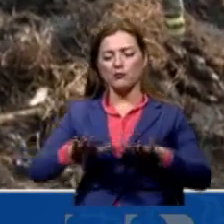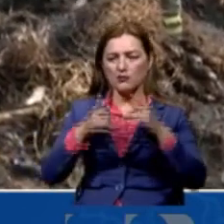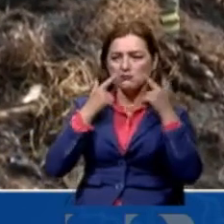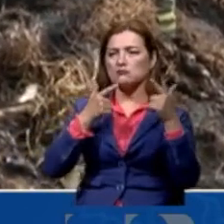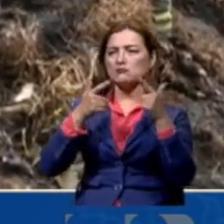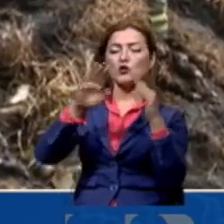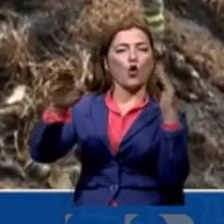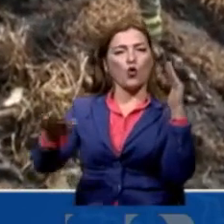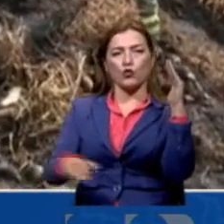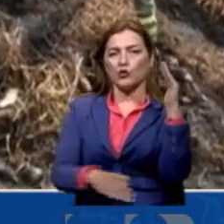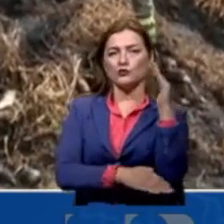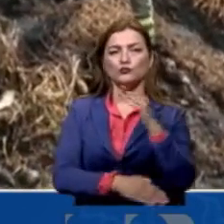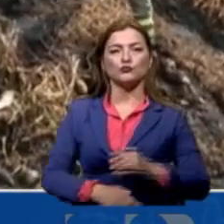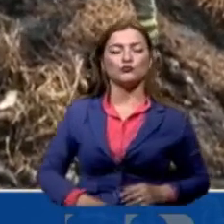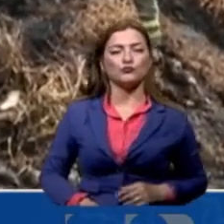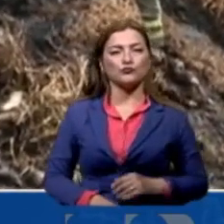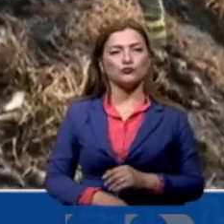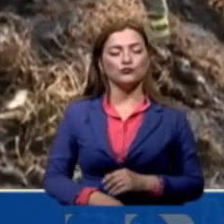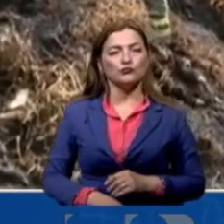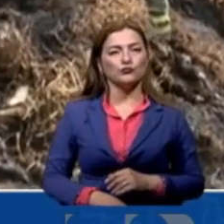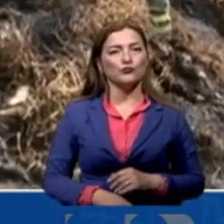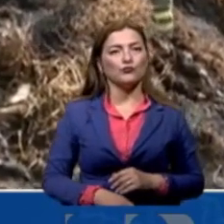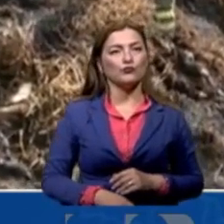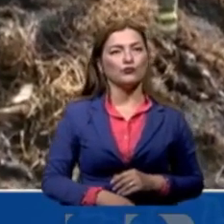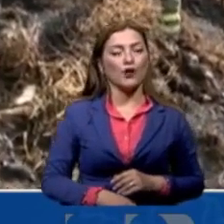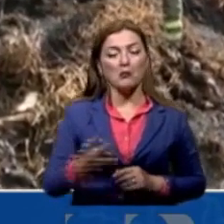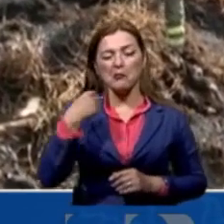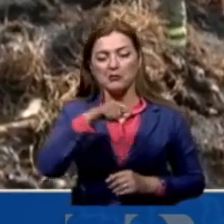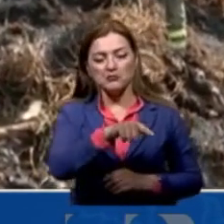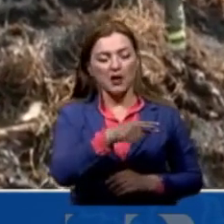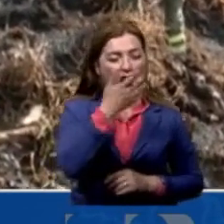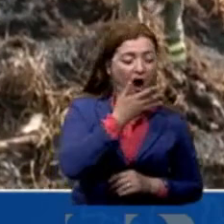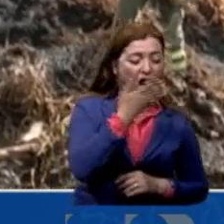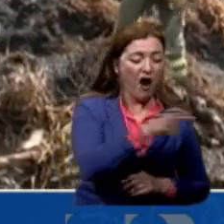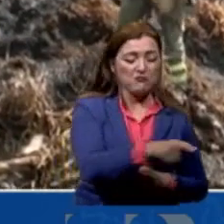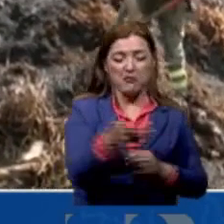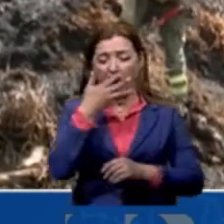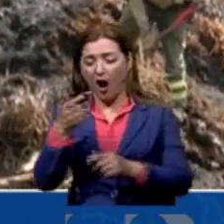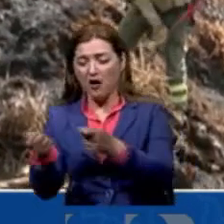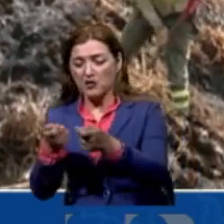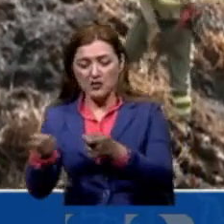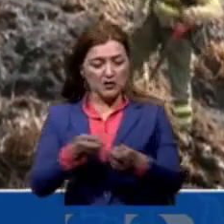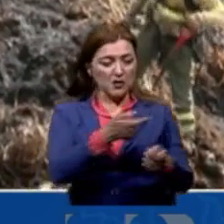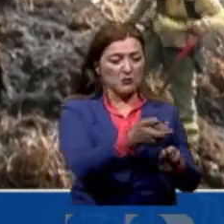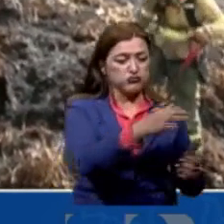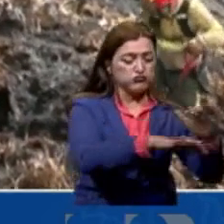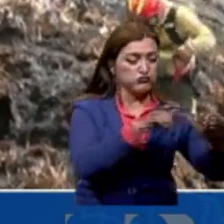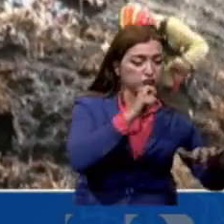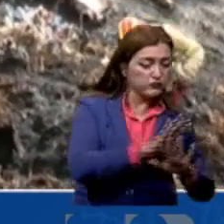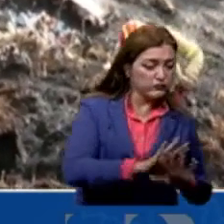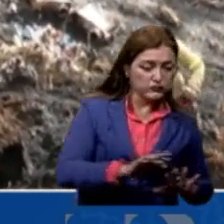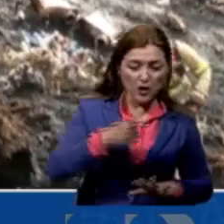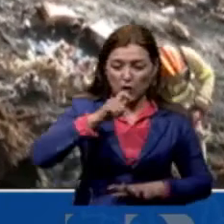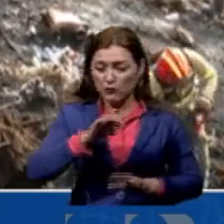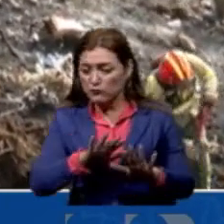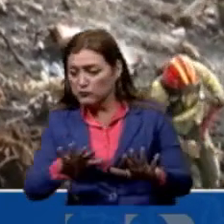todo el día. De igual manera, vamos a verificar si es que ya no tenemos puntos calientes para poder controlar, continuar con el monitoreo correspondiente. Bueno,